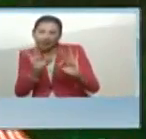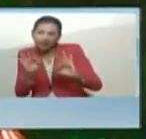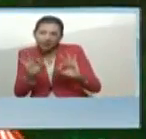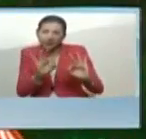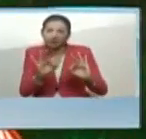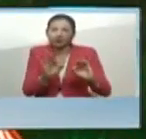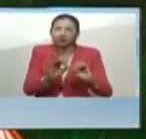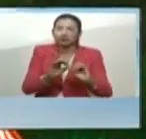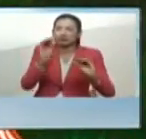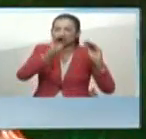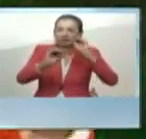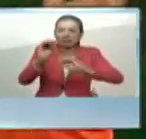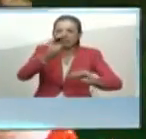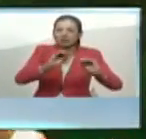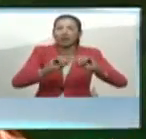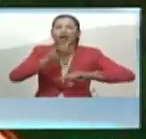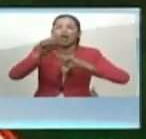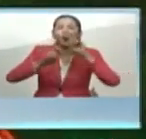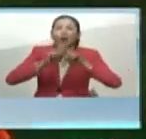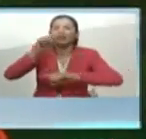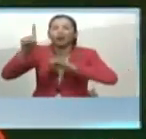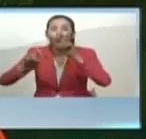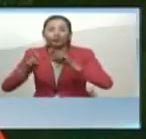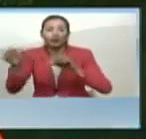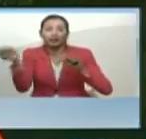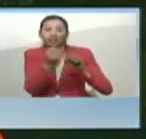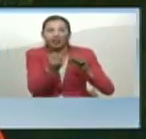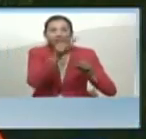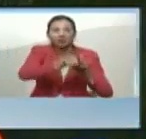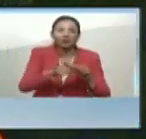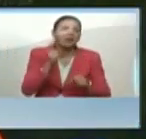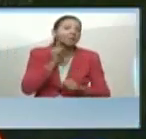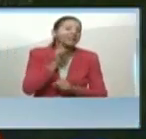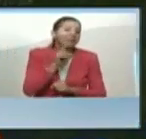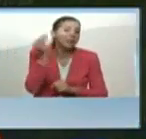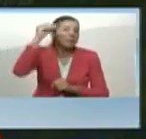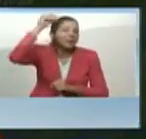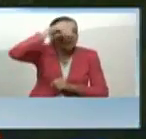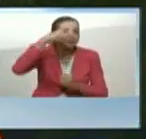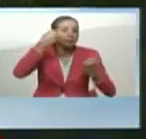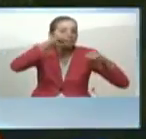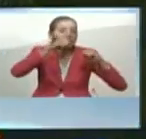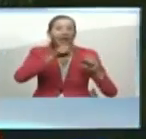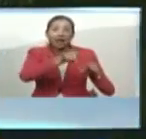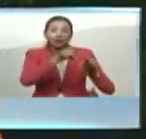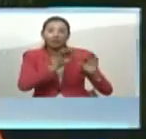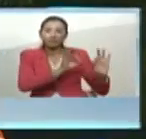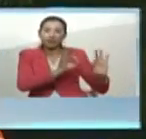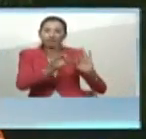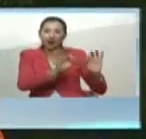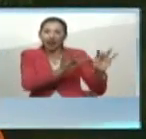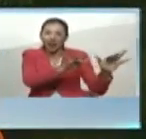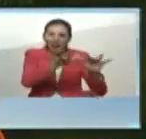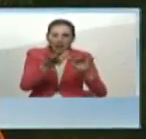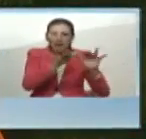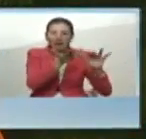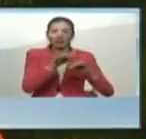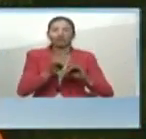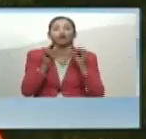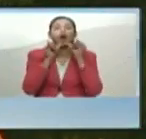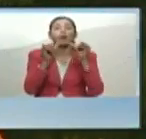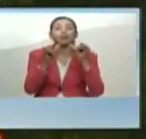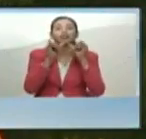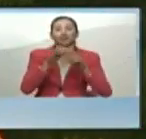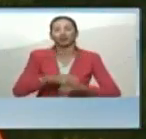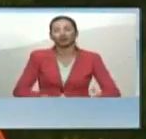de mediciones, encuestas, traen gente manipuladora, ensayan esto, y tienen un sistema. Y el